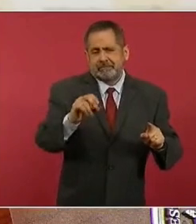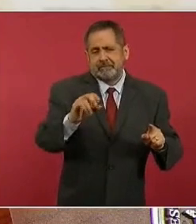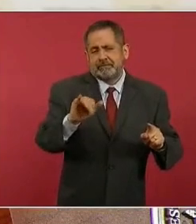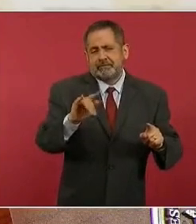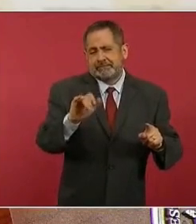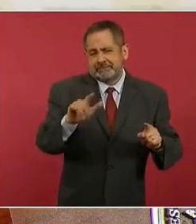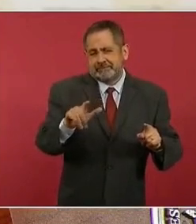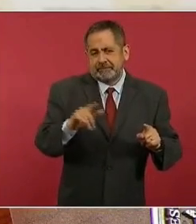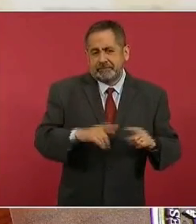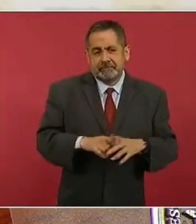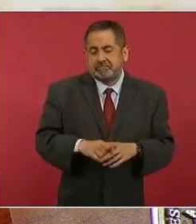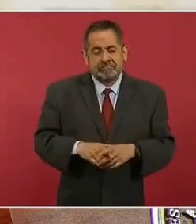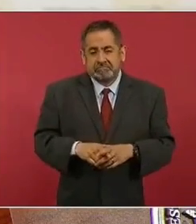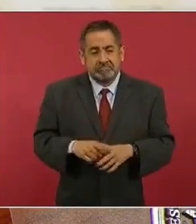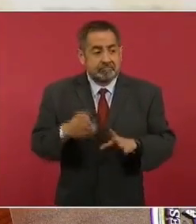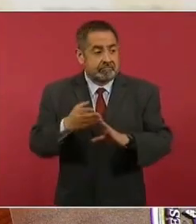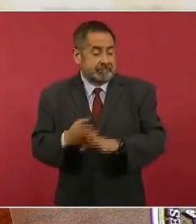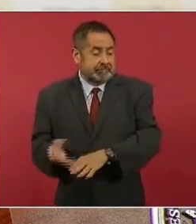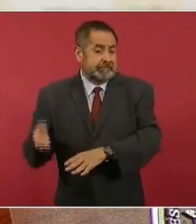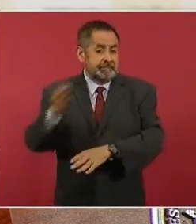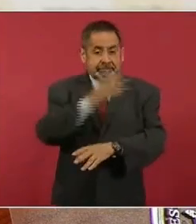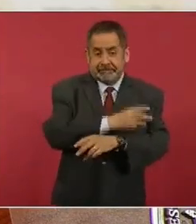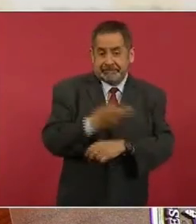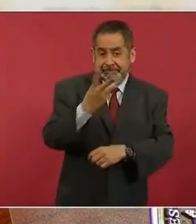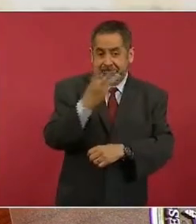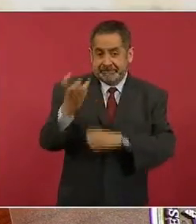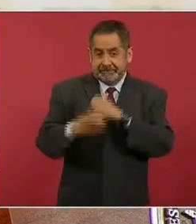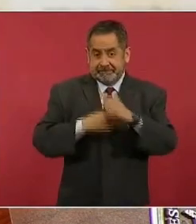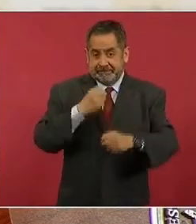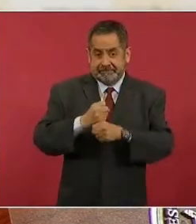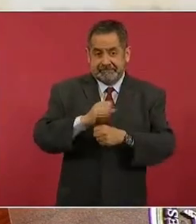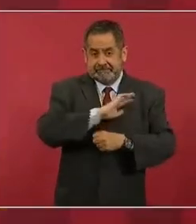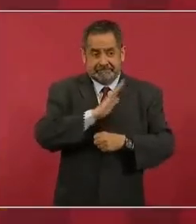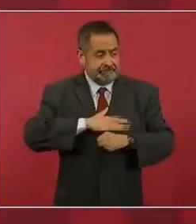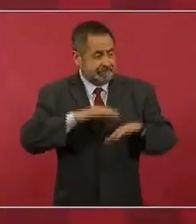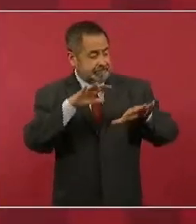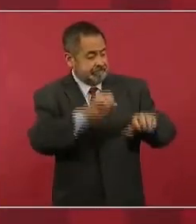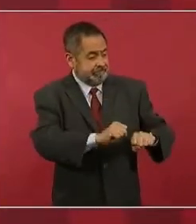ni en los 3 siglos de dominación colonial.